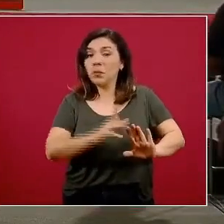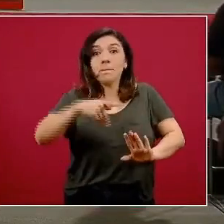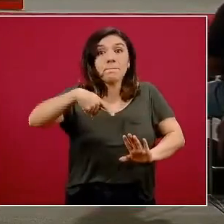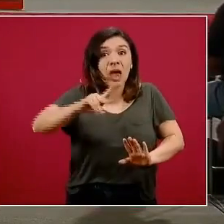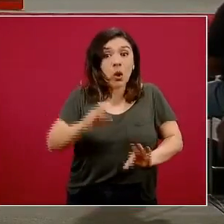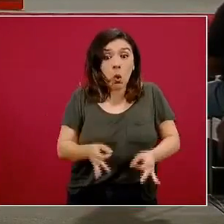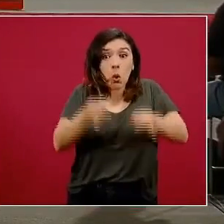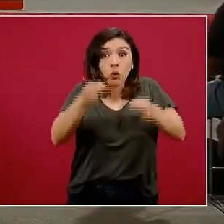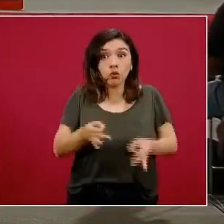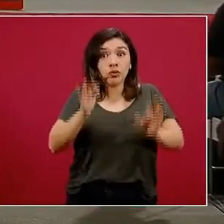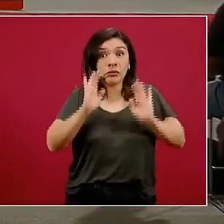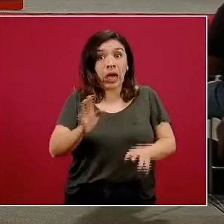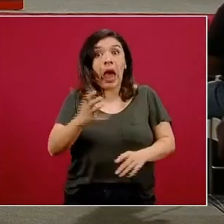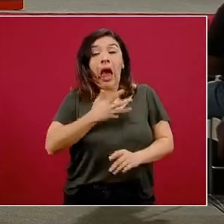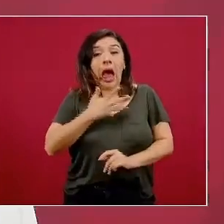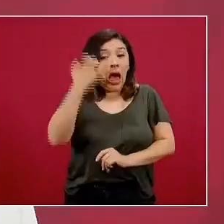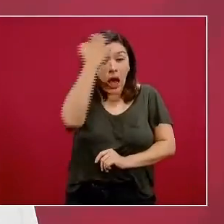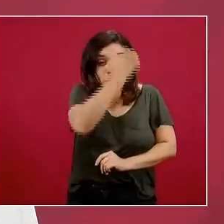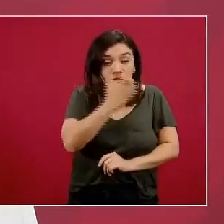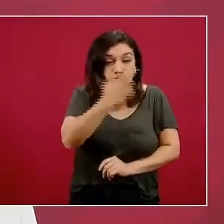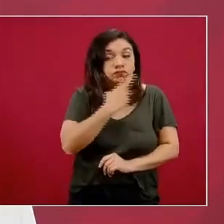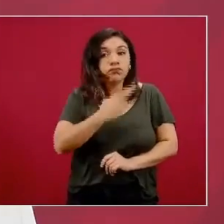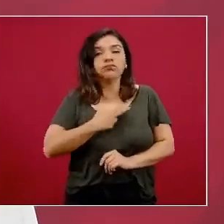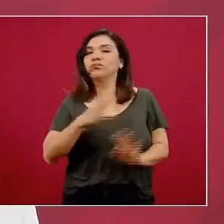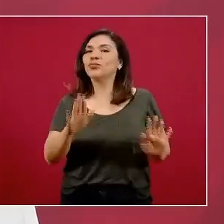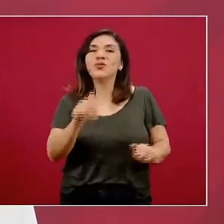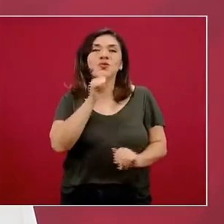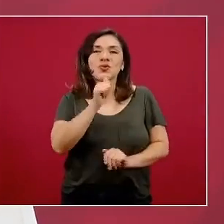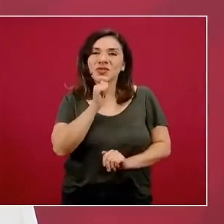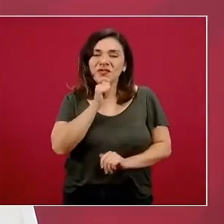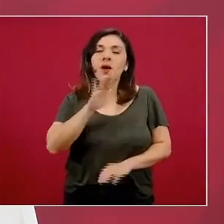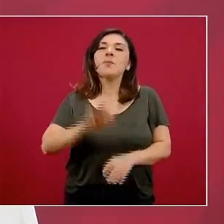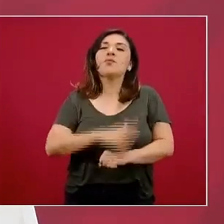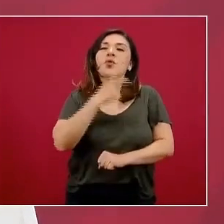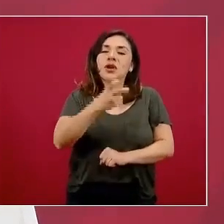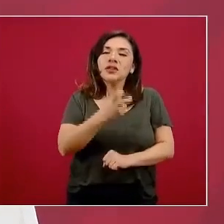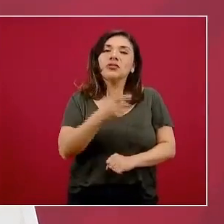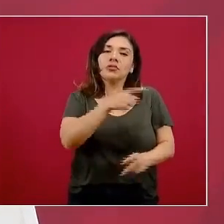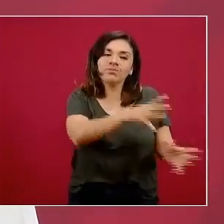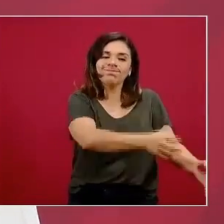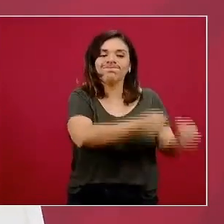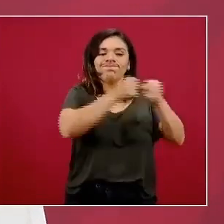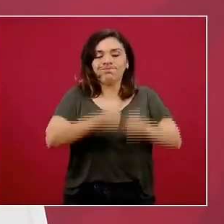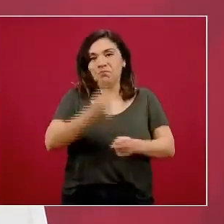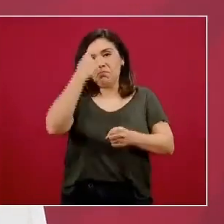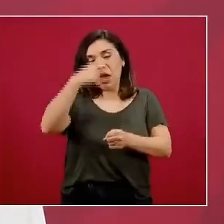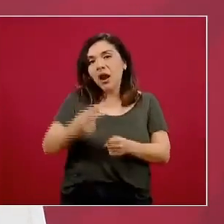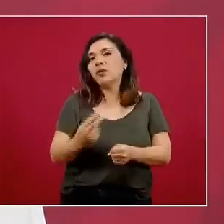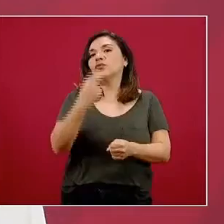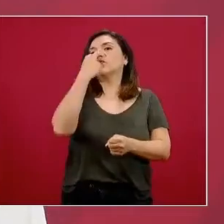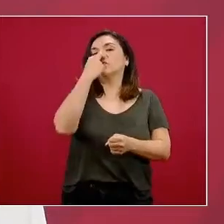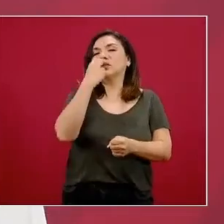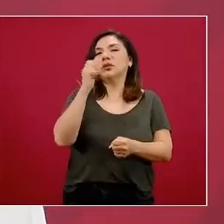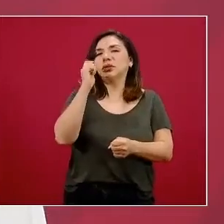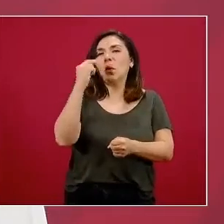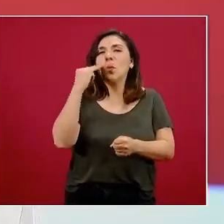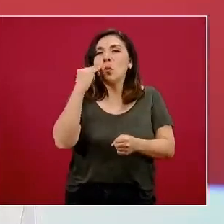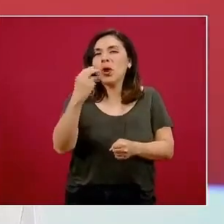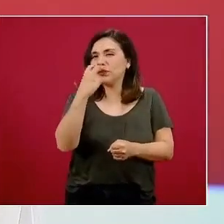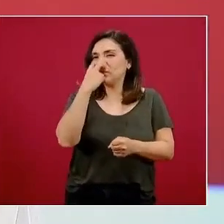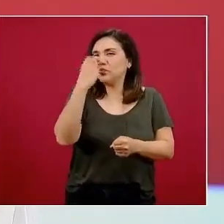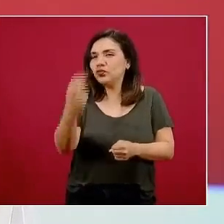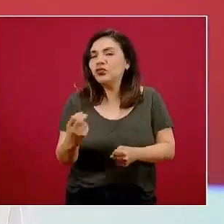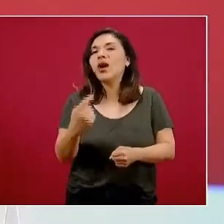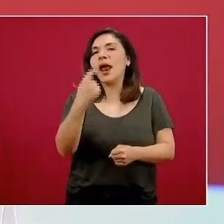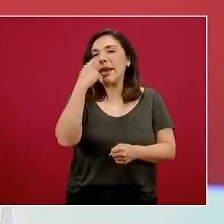está confirmado que tengan COVID. Para eso se les toma una muestra de los líquidos respiratorios, de la